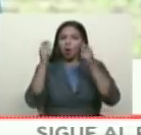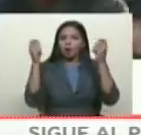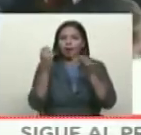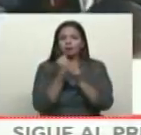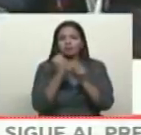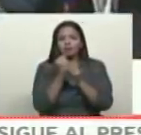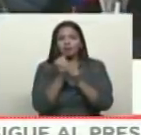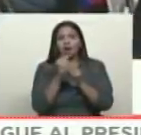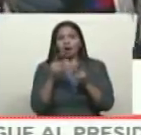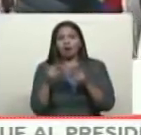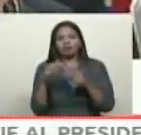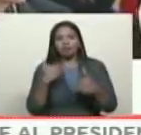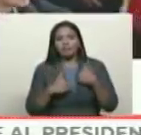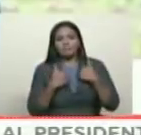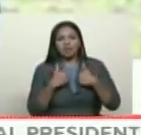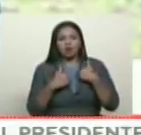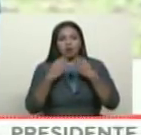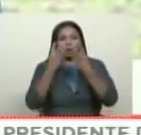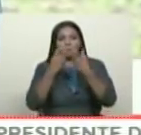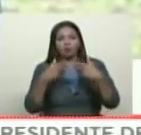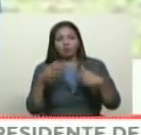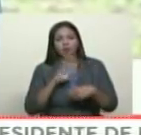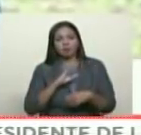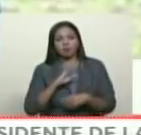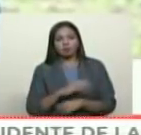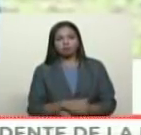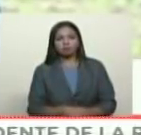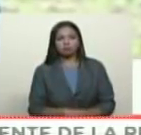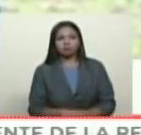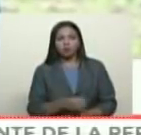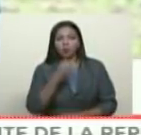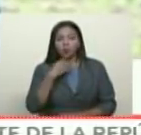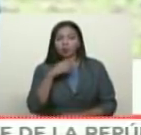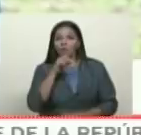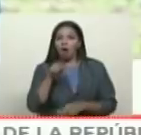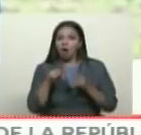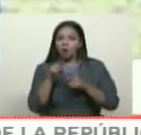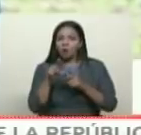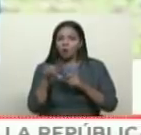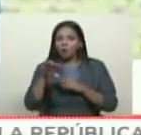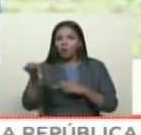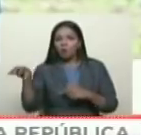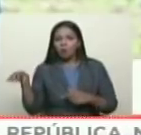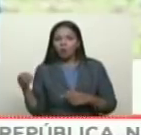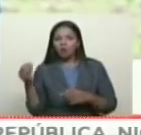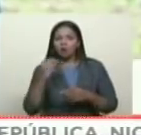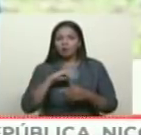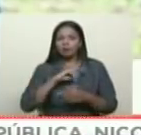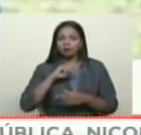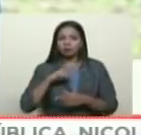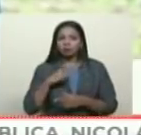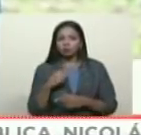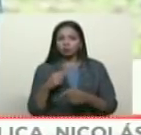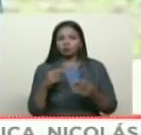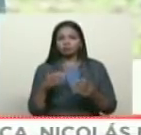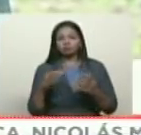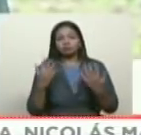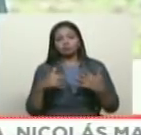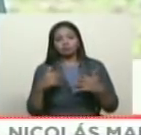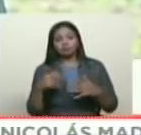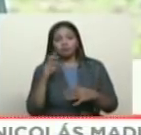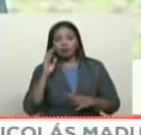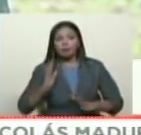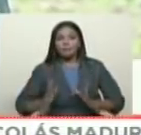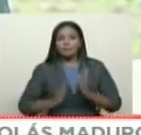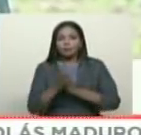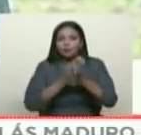trabajo de miércoles productivo, bueno, de estos estados, está emergiendo, está